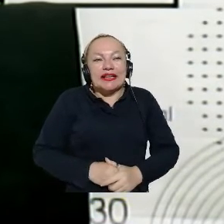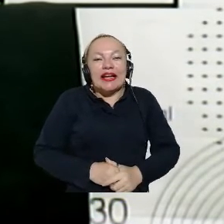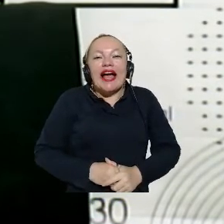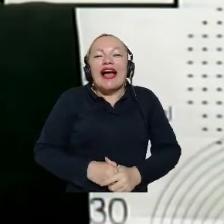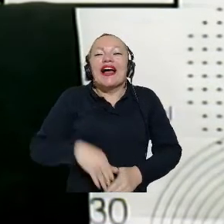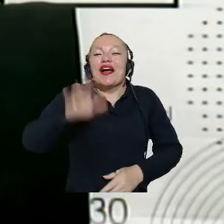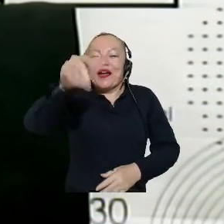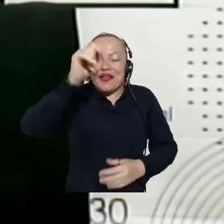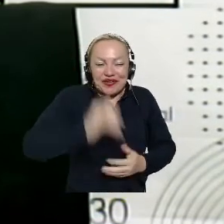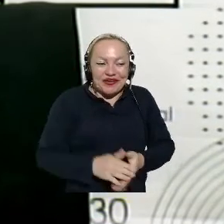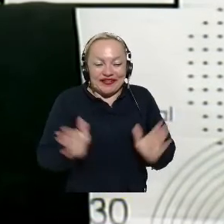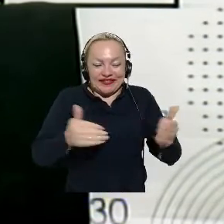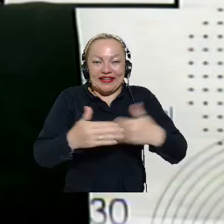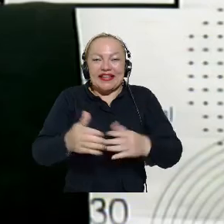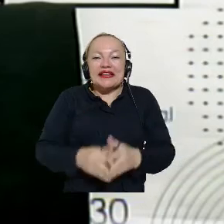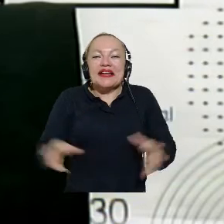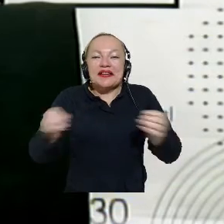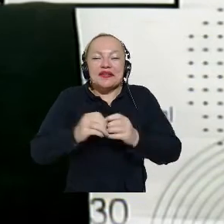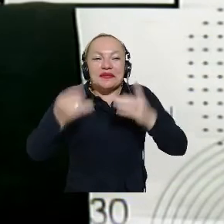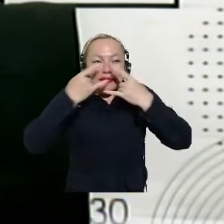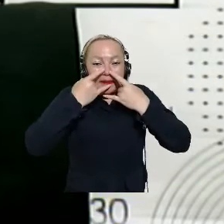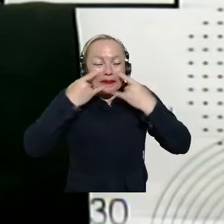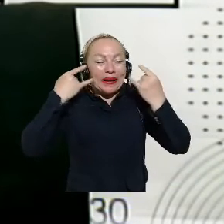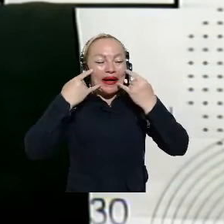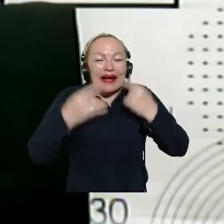el regalo, ¿qué talla de tapabocas eres?